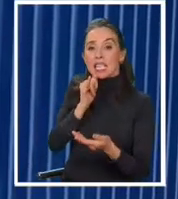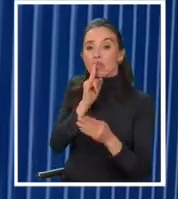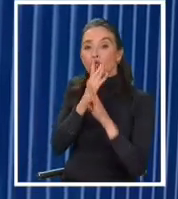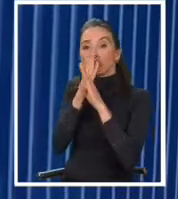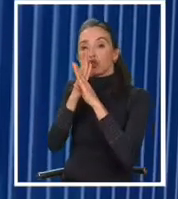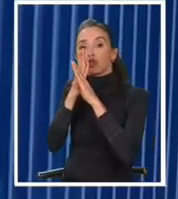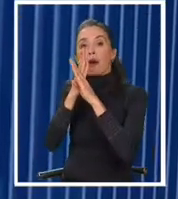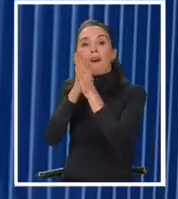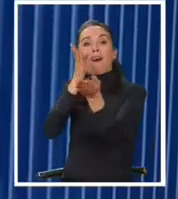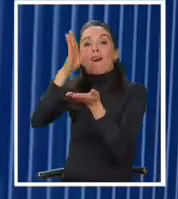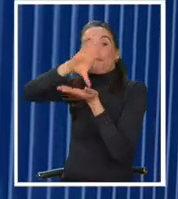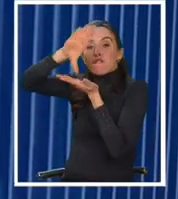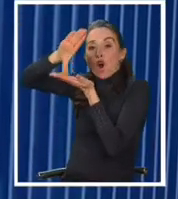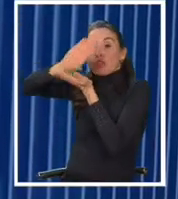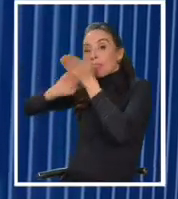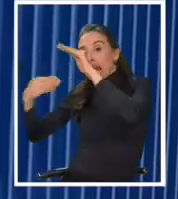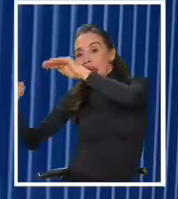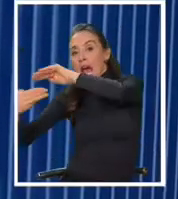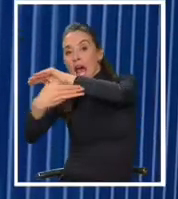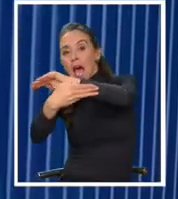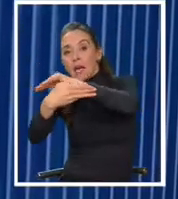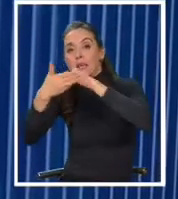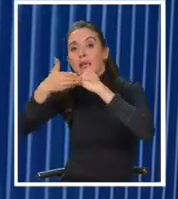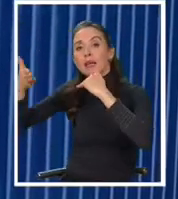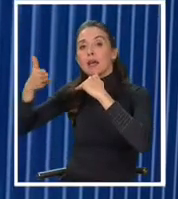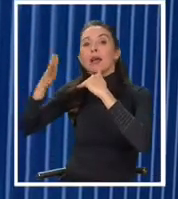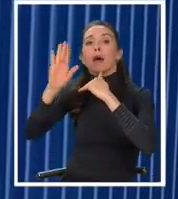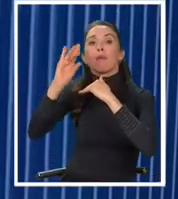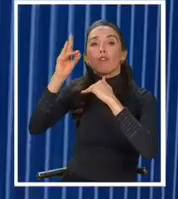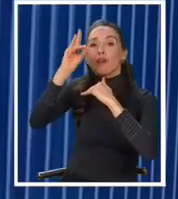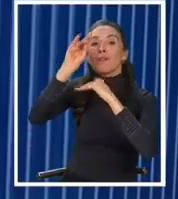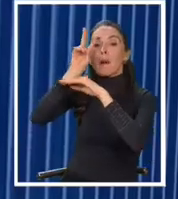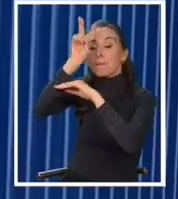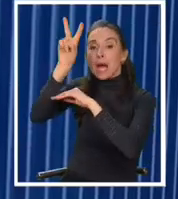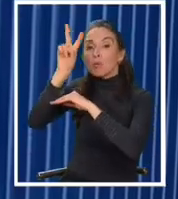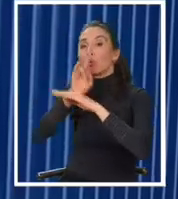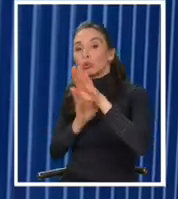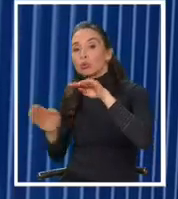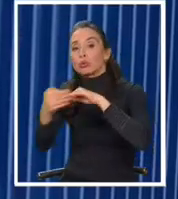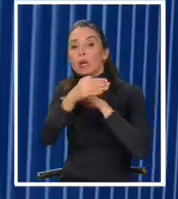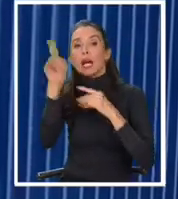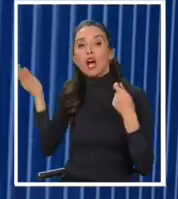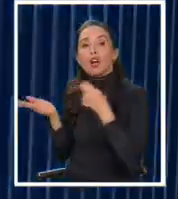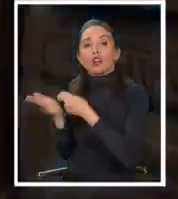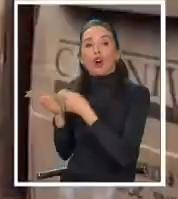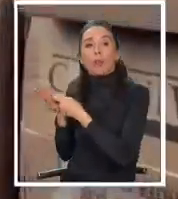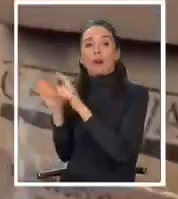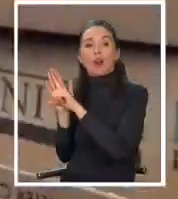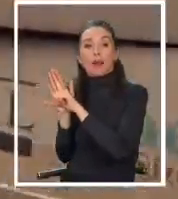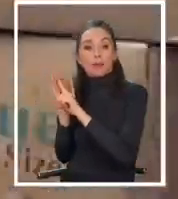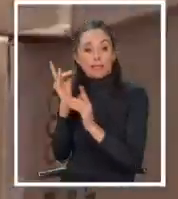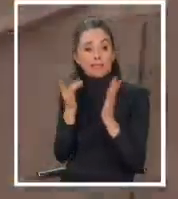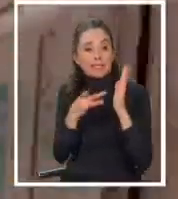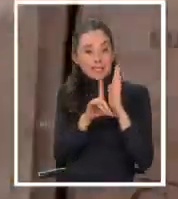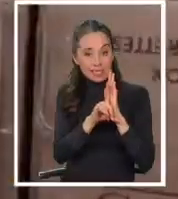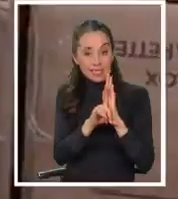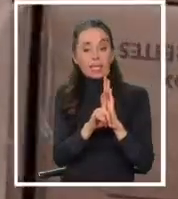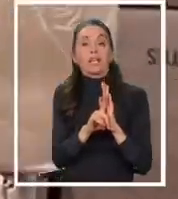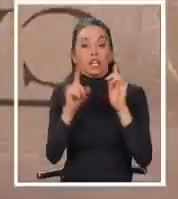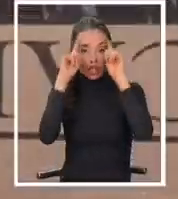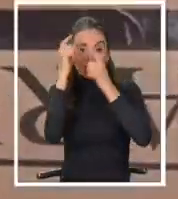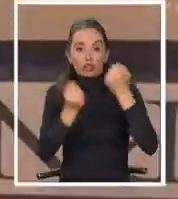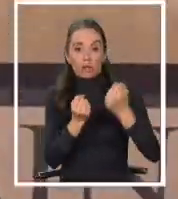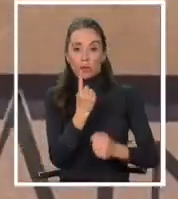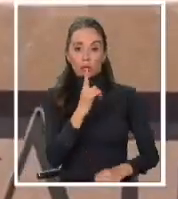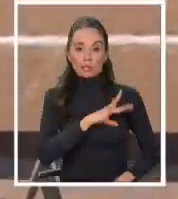por pasos también no habilitados desde nuestros países vecinos, en cuyo lugar, ¿no es cierto?, sí son adquiridos de manera legal. Los conductores, un chileno y